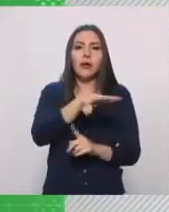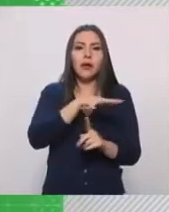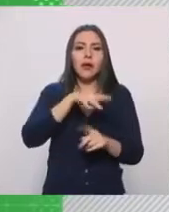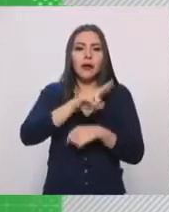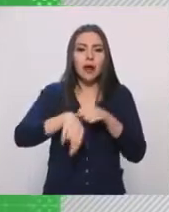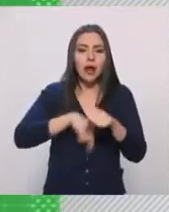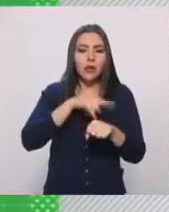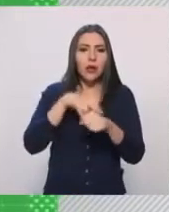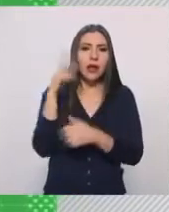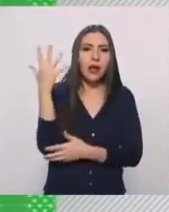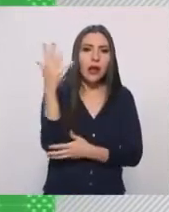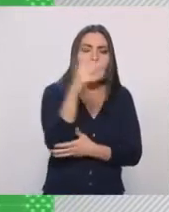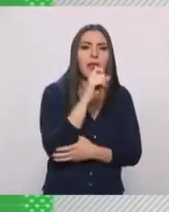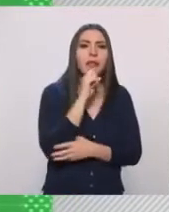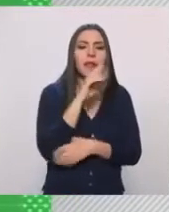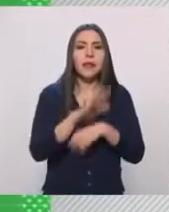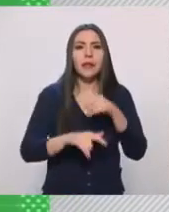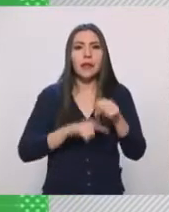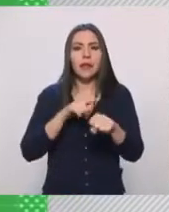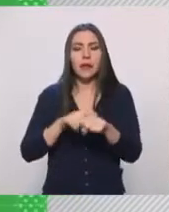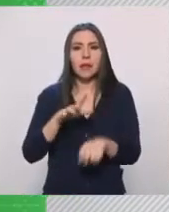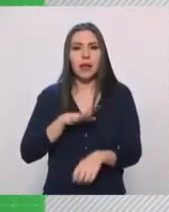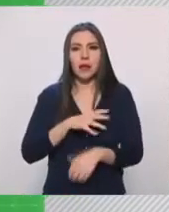fauna que habita la Ciudad de México.